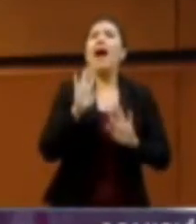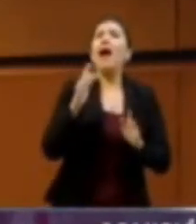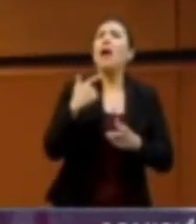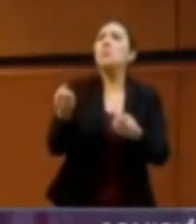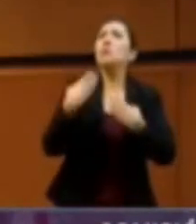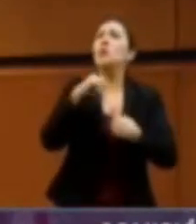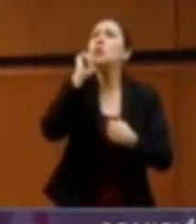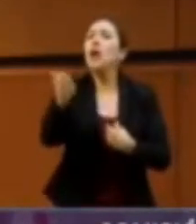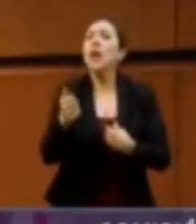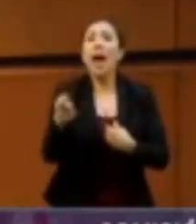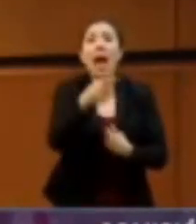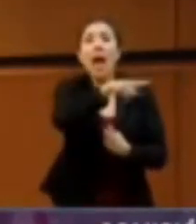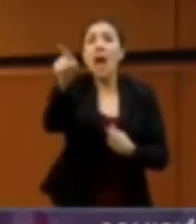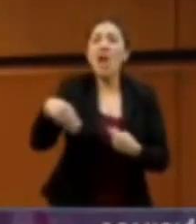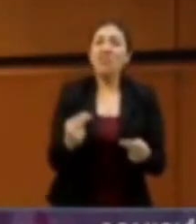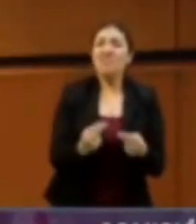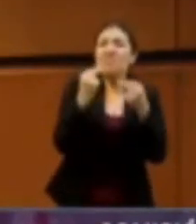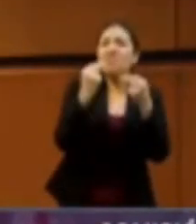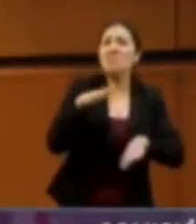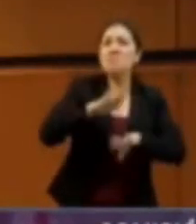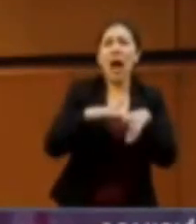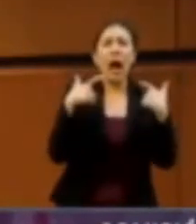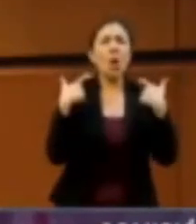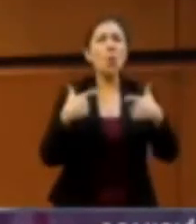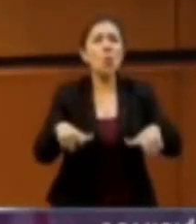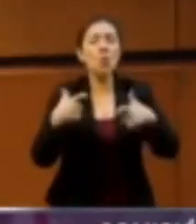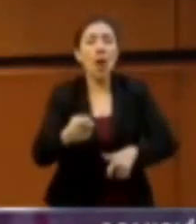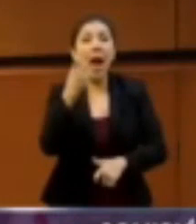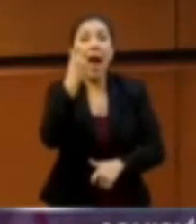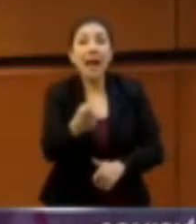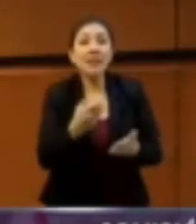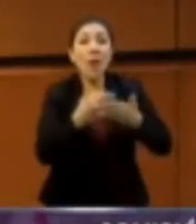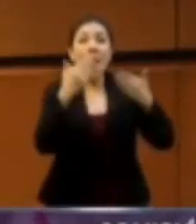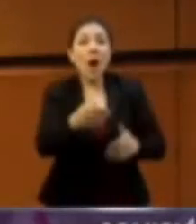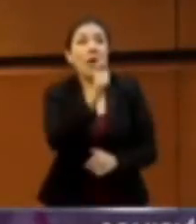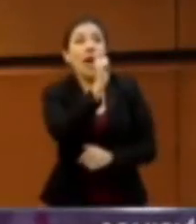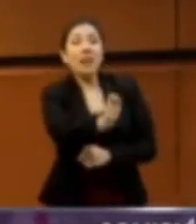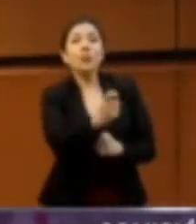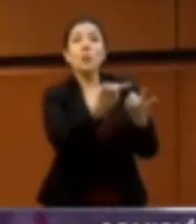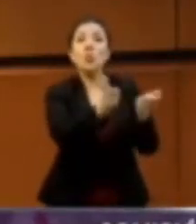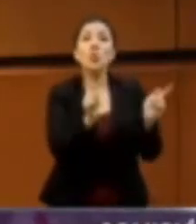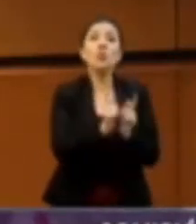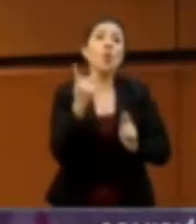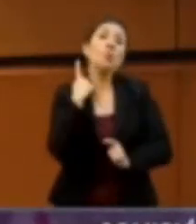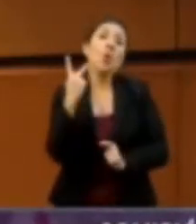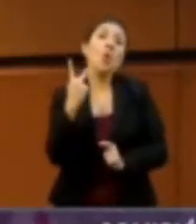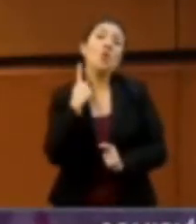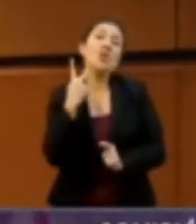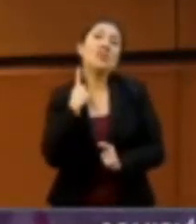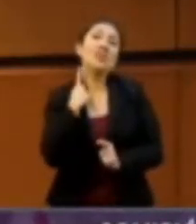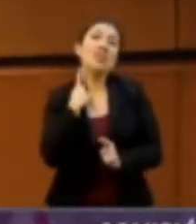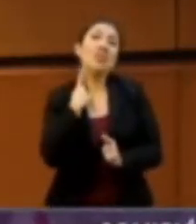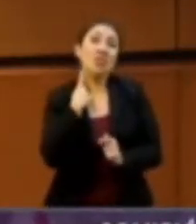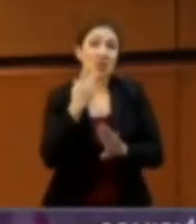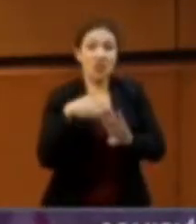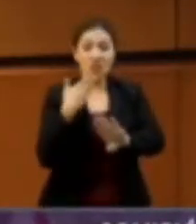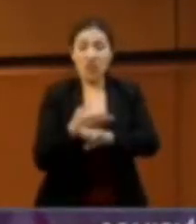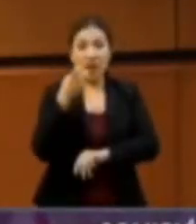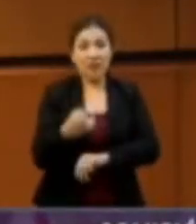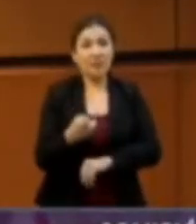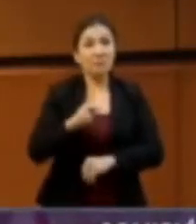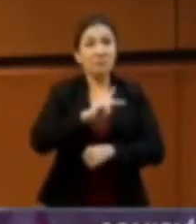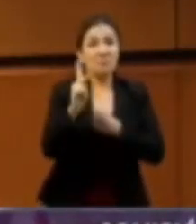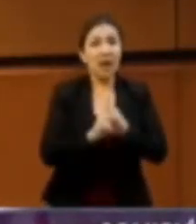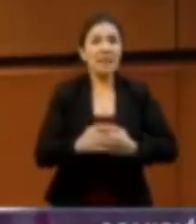enriquezcan, eso es lo que hoy es la oposición en este país. Concluido su tiempo.